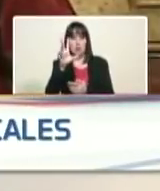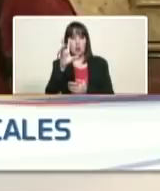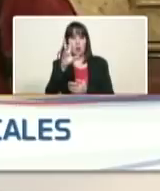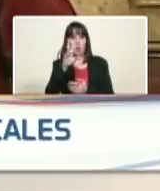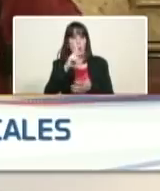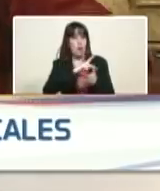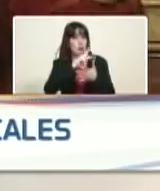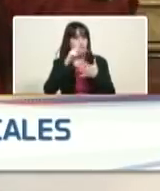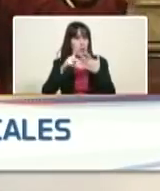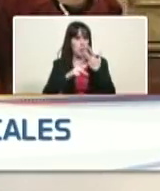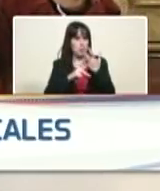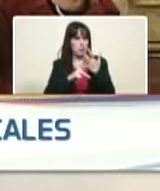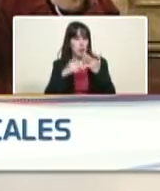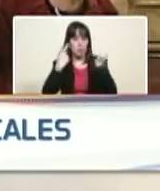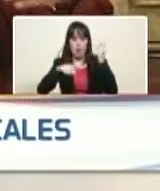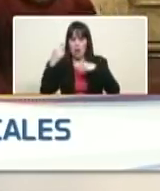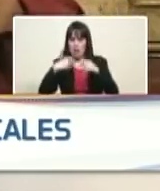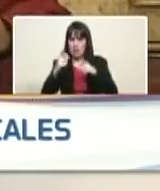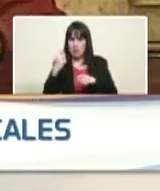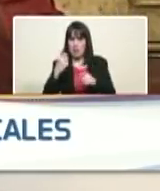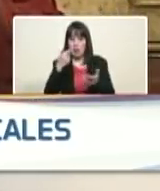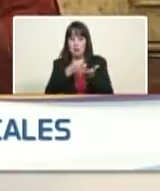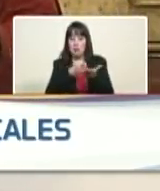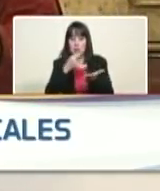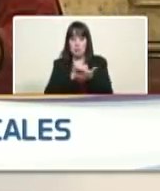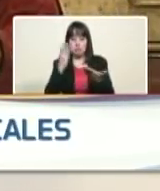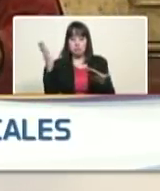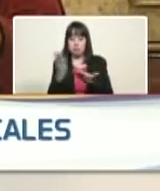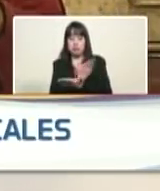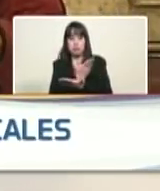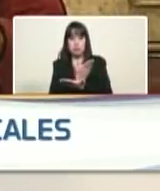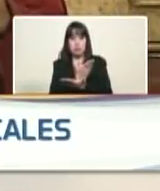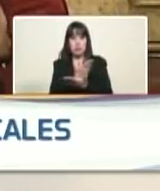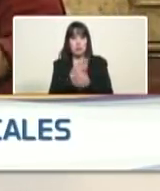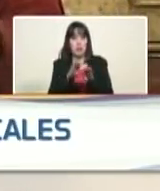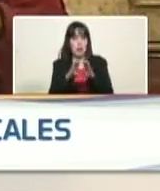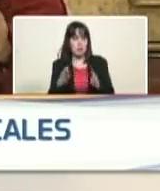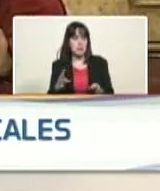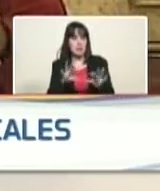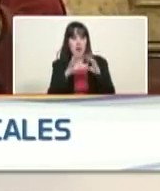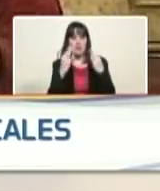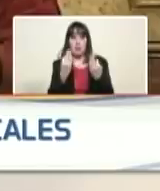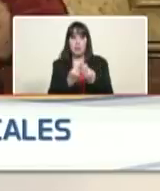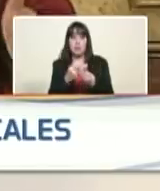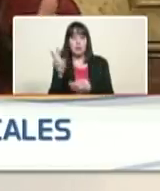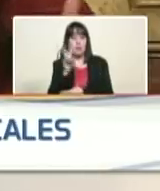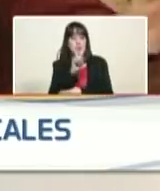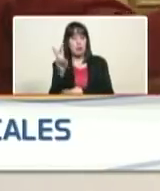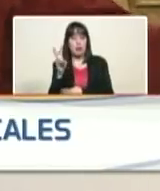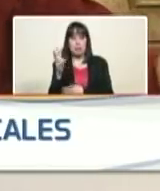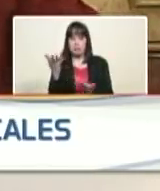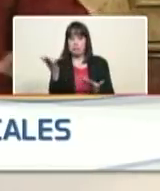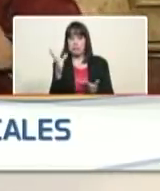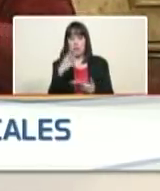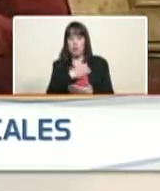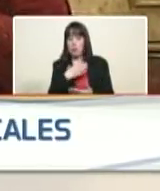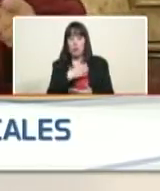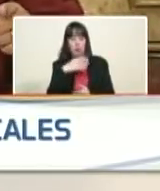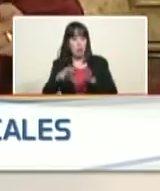fundamentales, que muchos de ellos desaparecieron de la mesa de la familia venezolana hace tiempo, producto del modelo de guerra